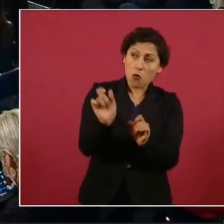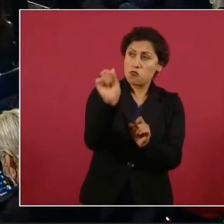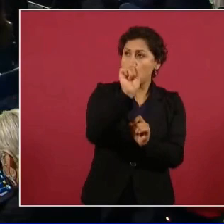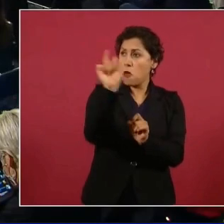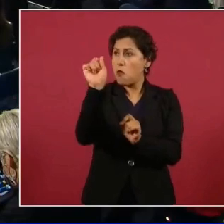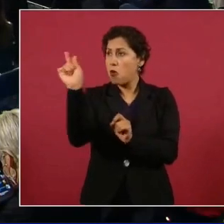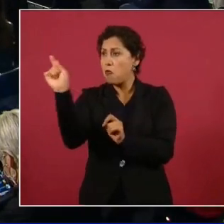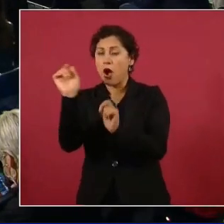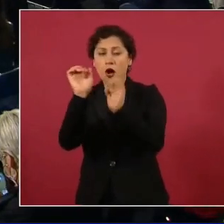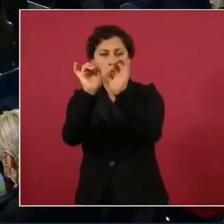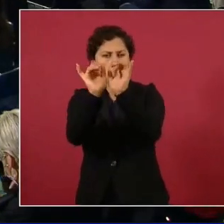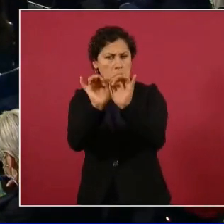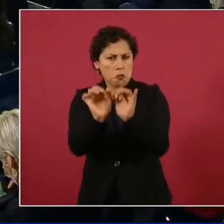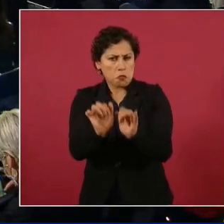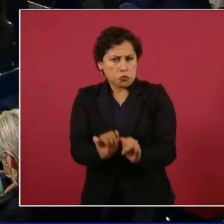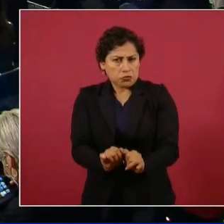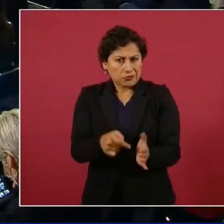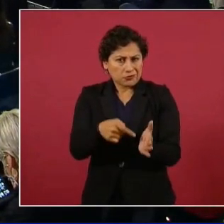de la autonomía